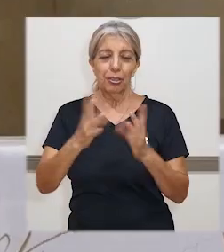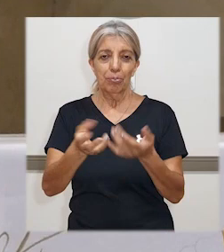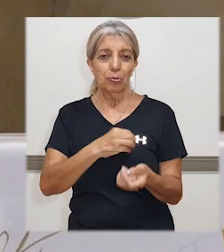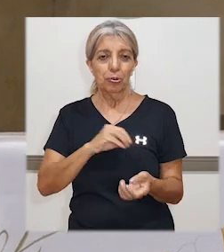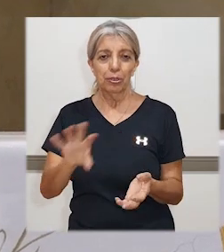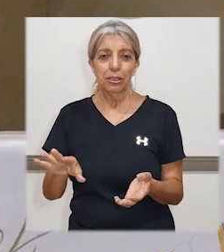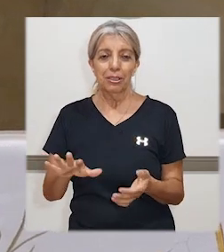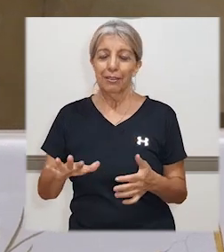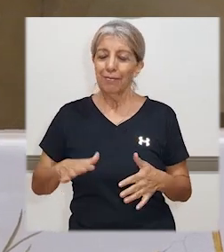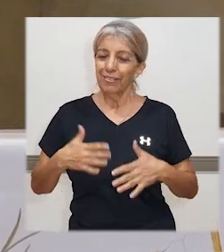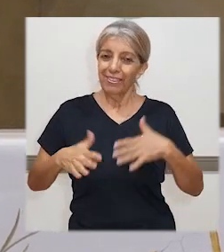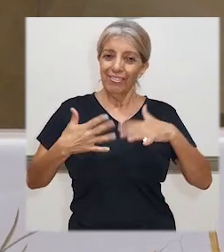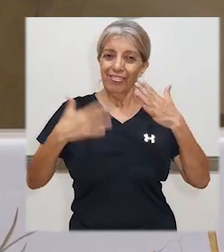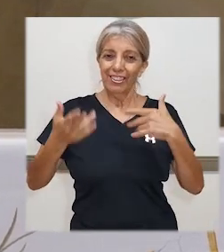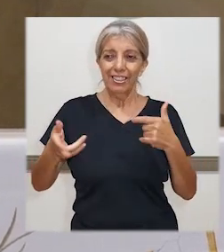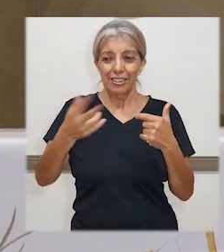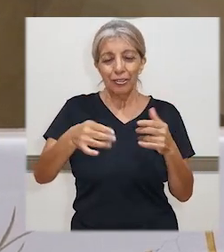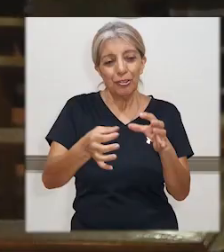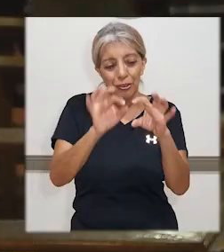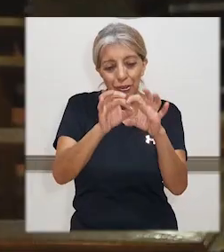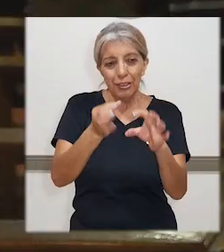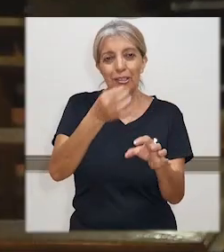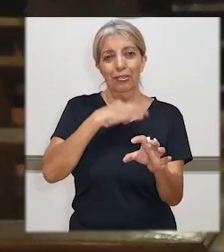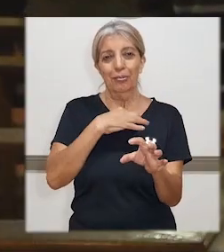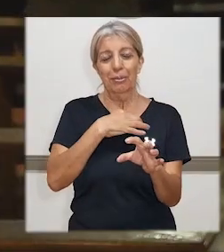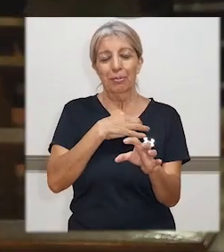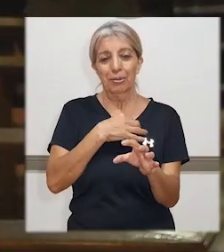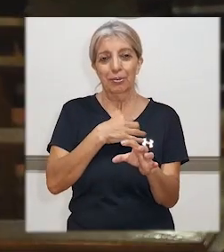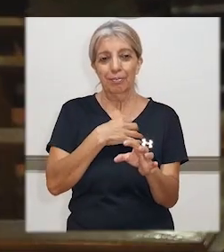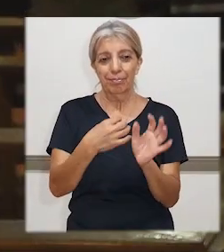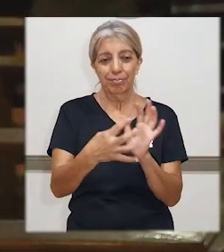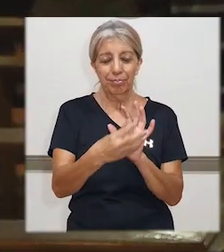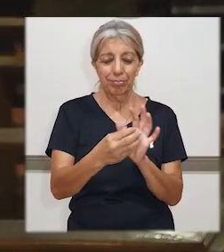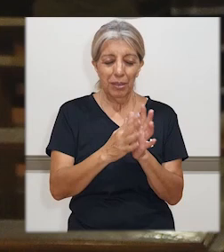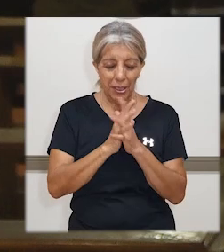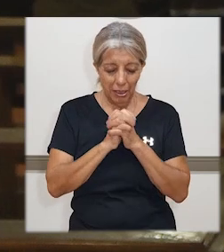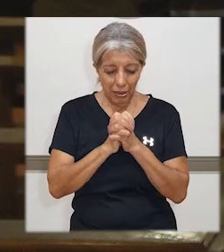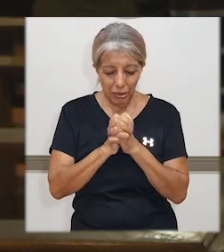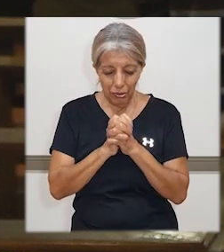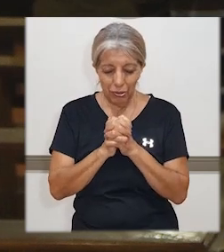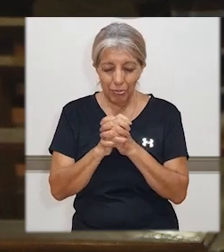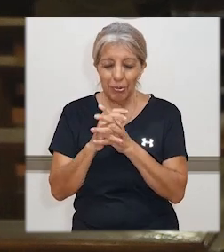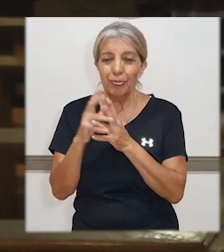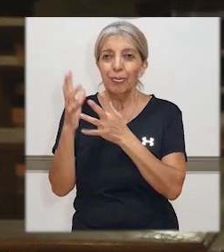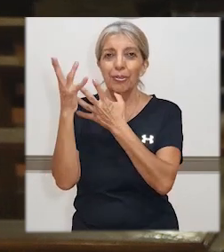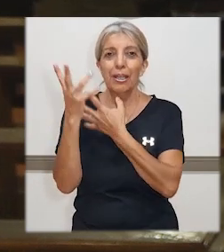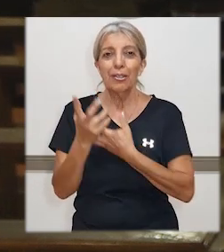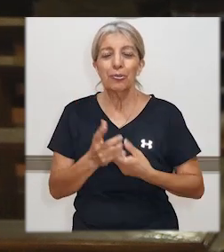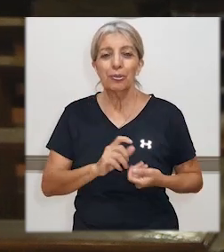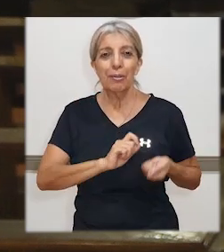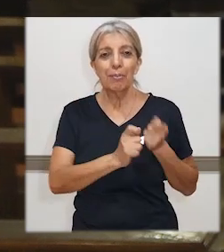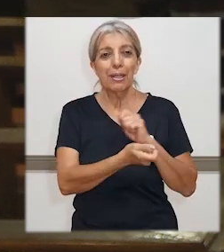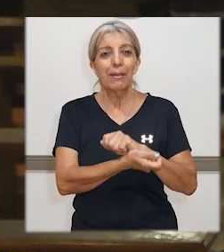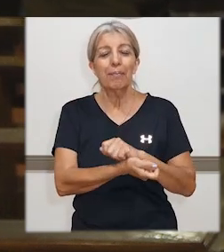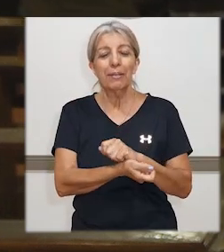nosotros invitados a esta cena del Señor. Señor, no soy digno de que entres en mi casa, pero